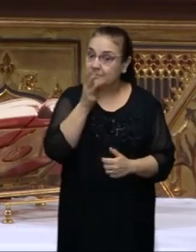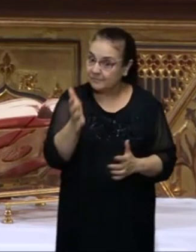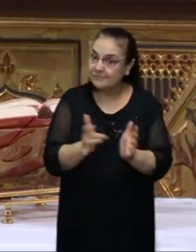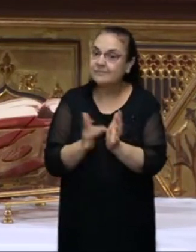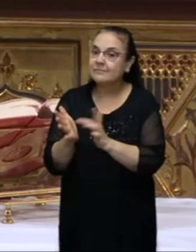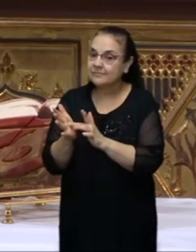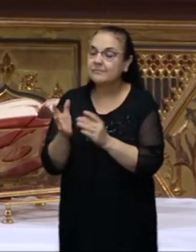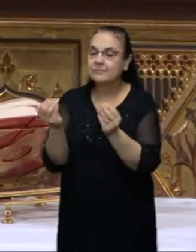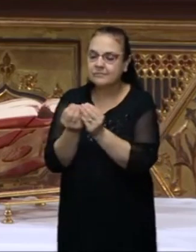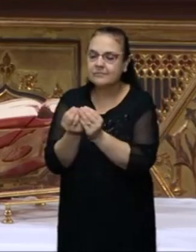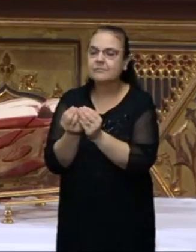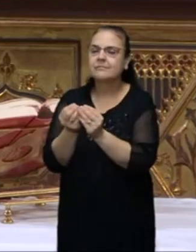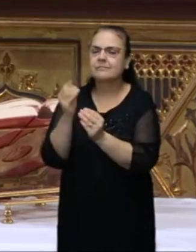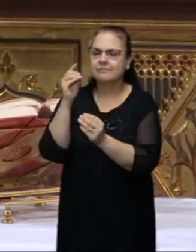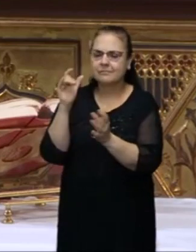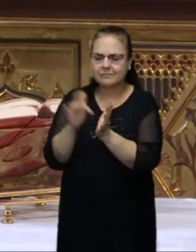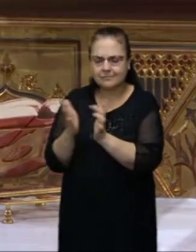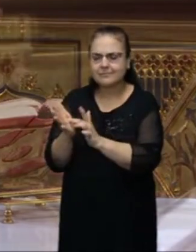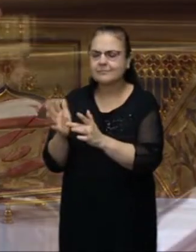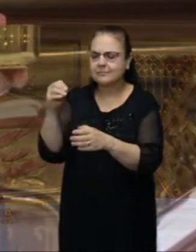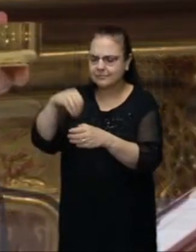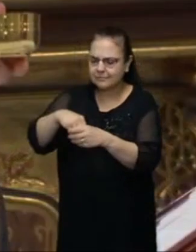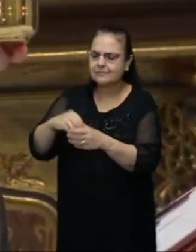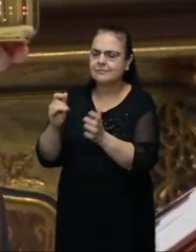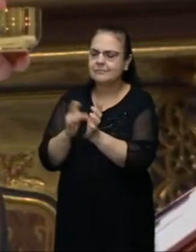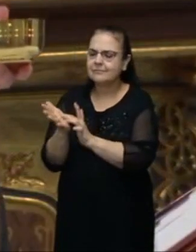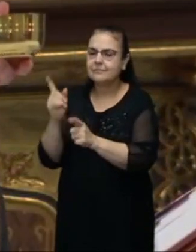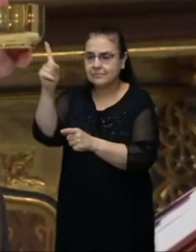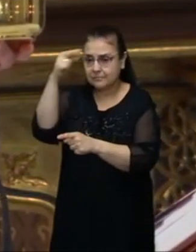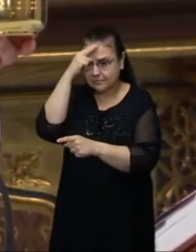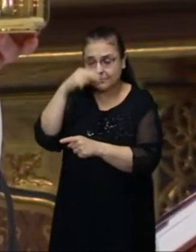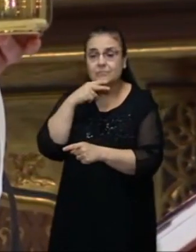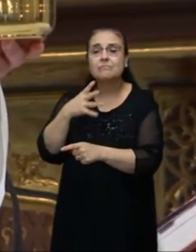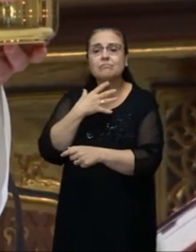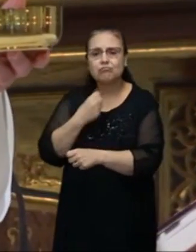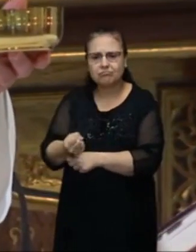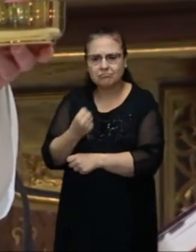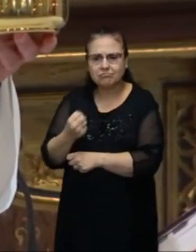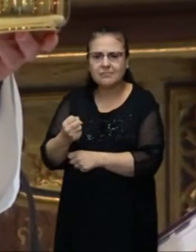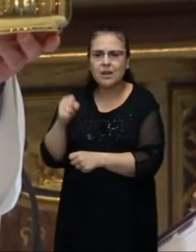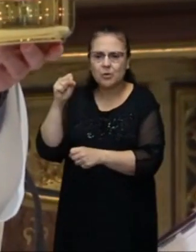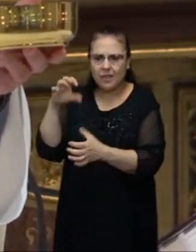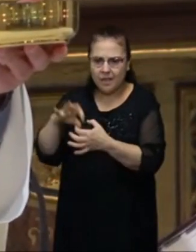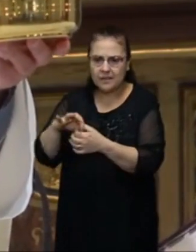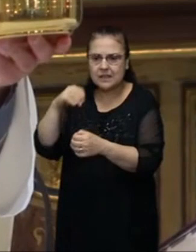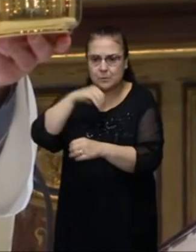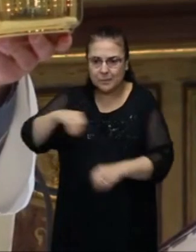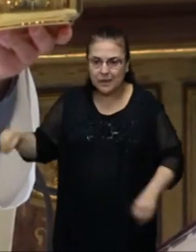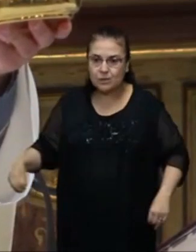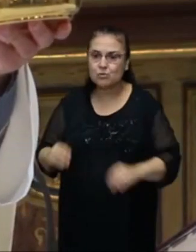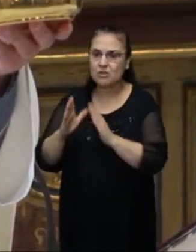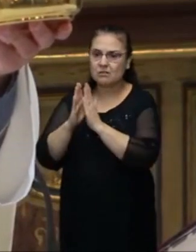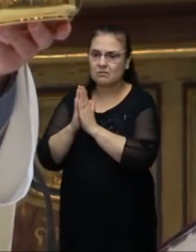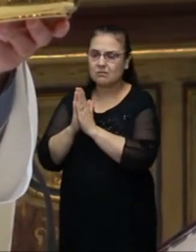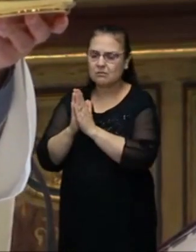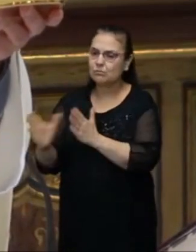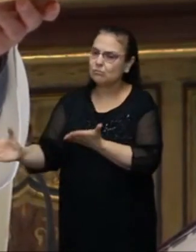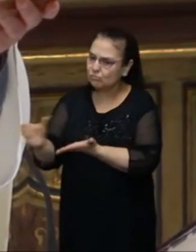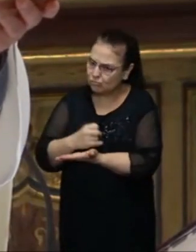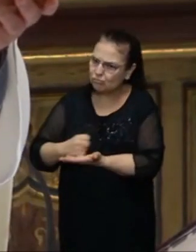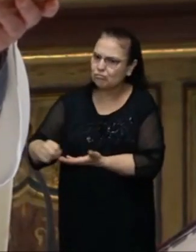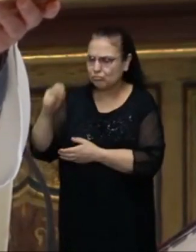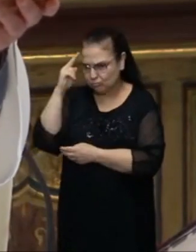Por Cristo, con Él y en Él, a ti Dios Padre omnipotente, en la unidad del Espíritu